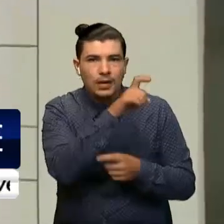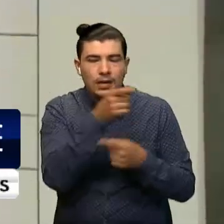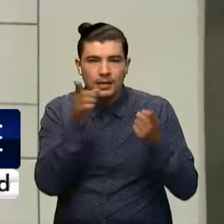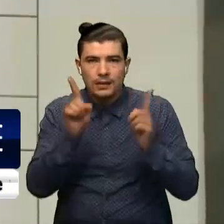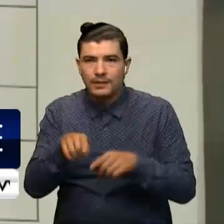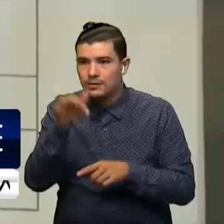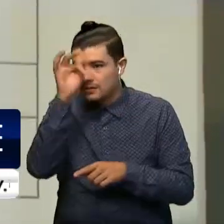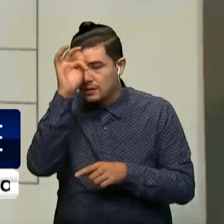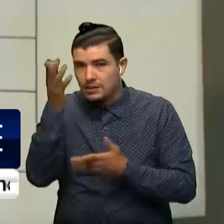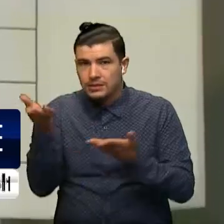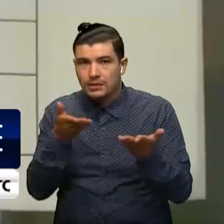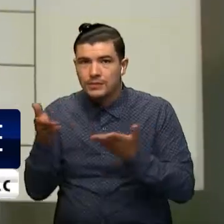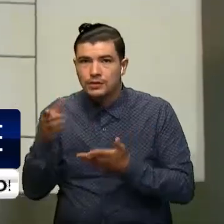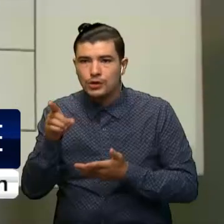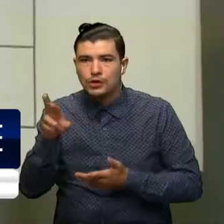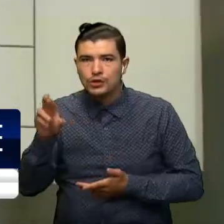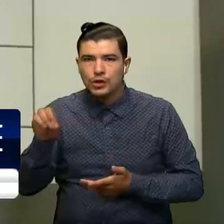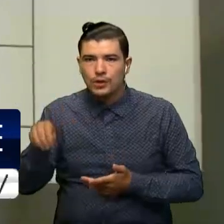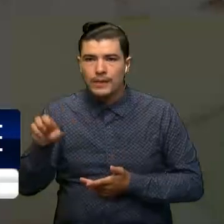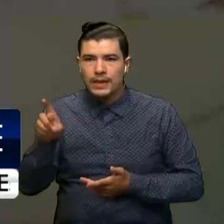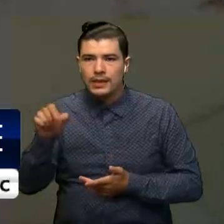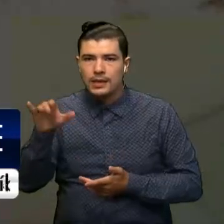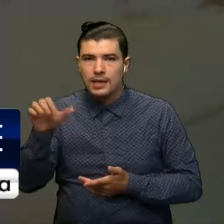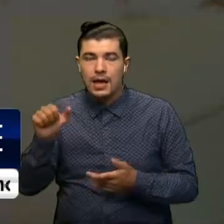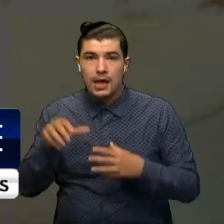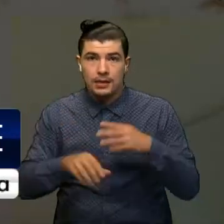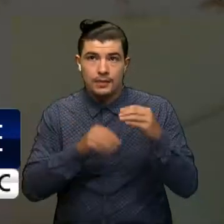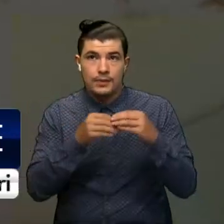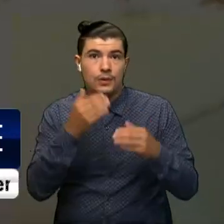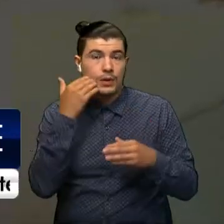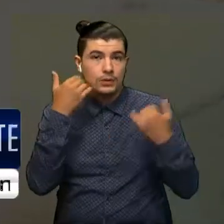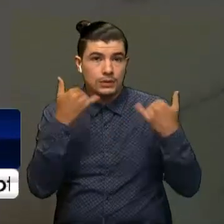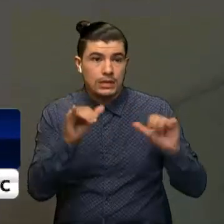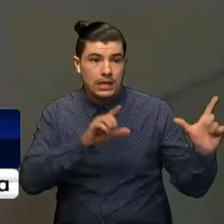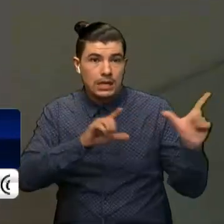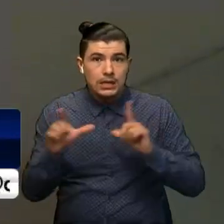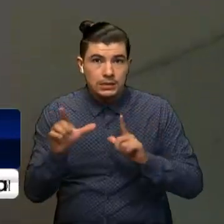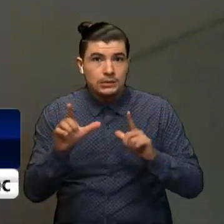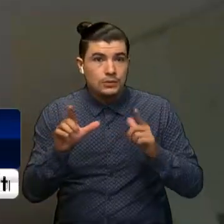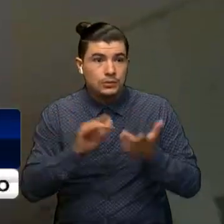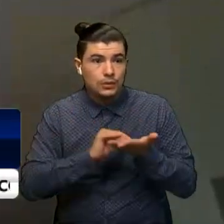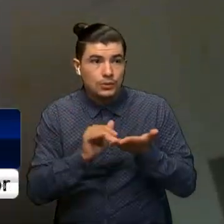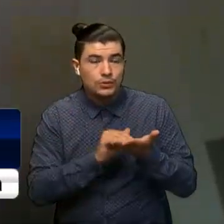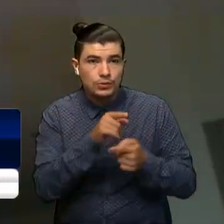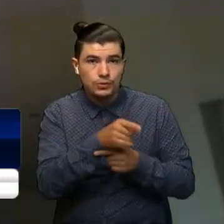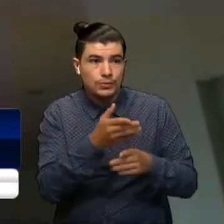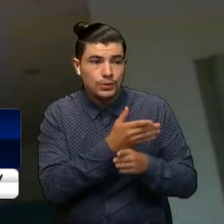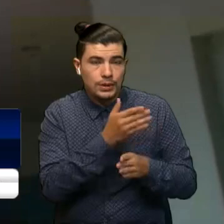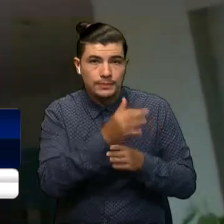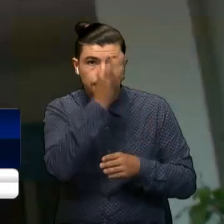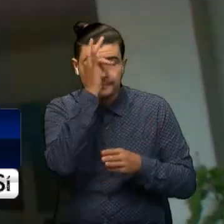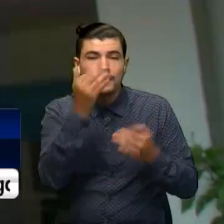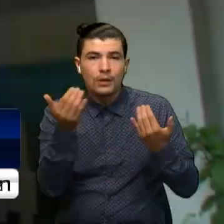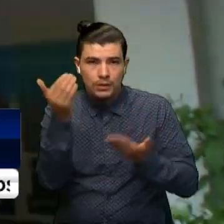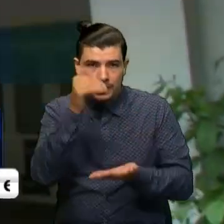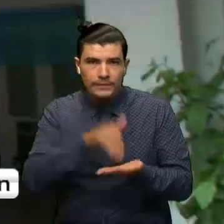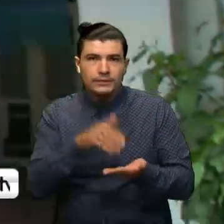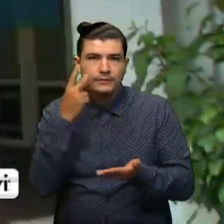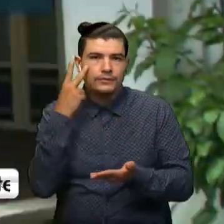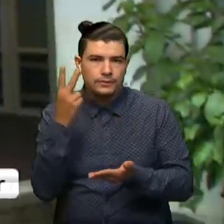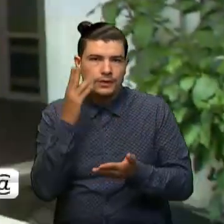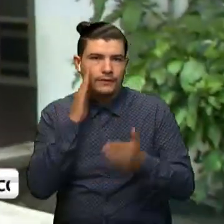servicios clínicos dro médica finalmente agregó que una vez estabilizada la crisis en la clínica conucos medio más prestará nuevamente sus